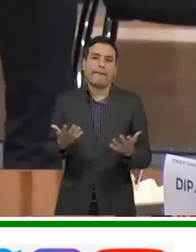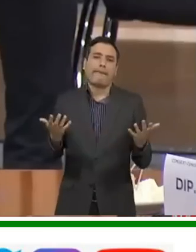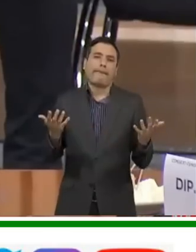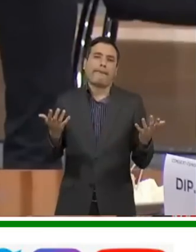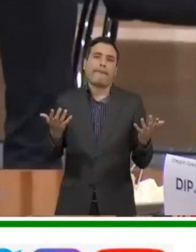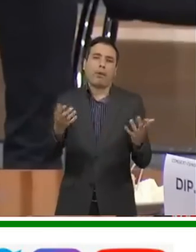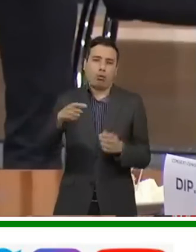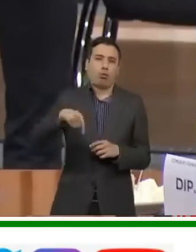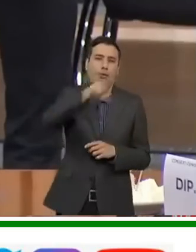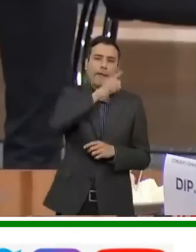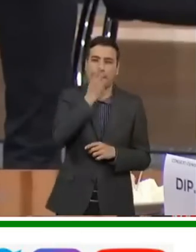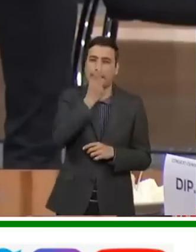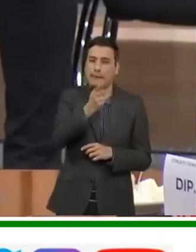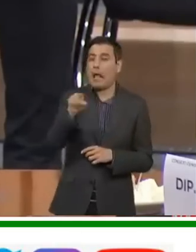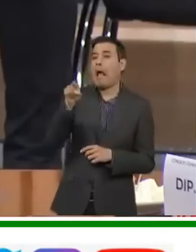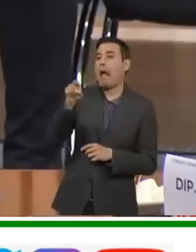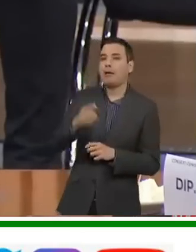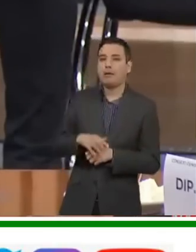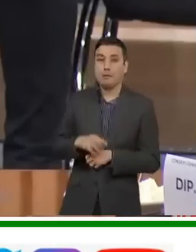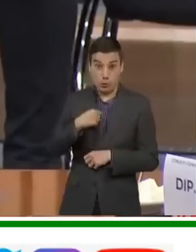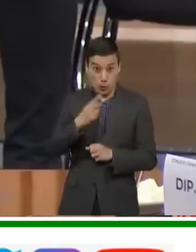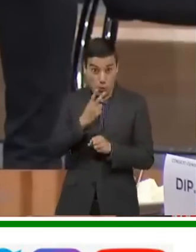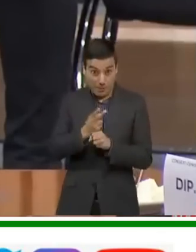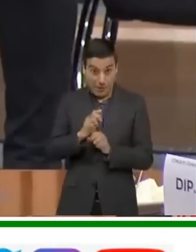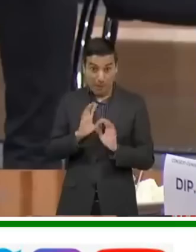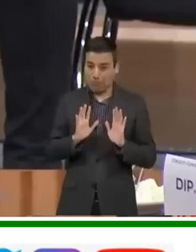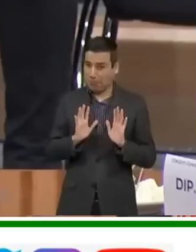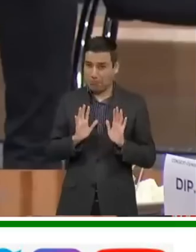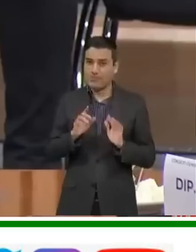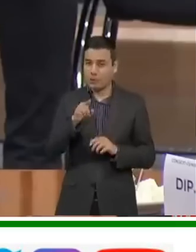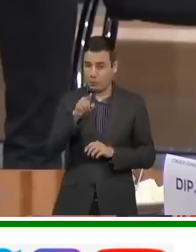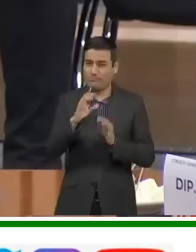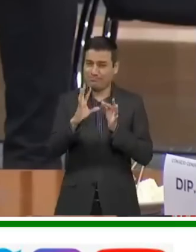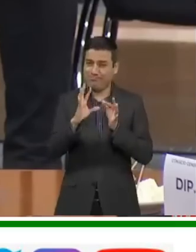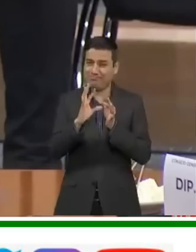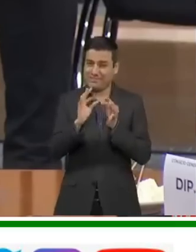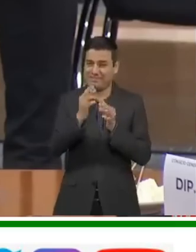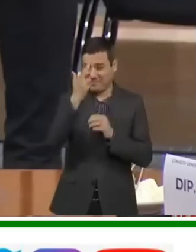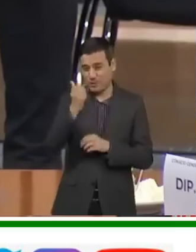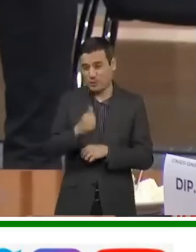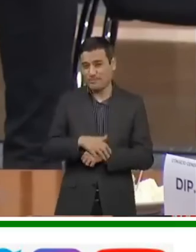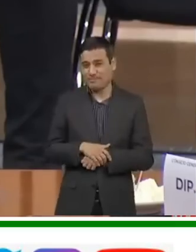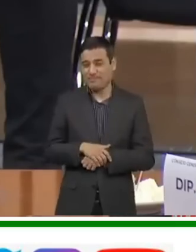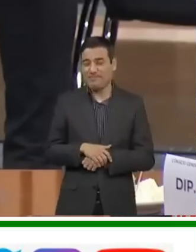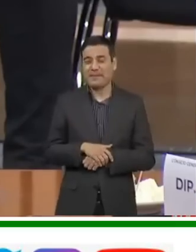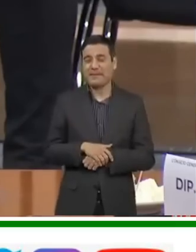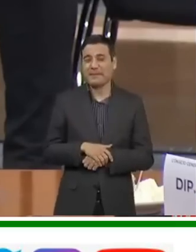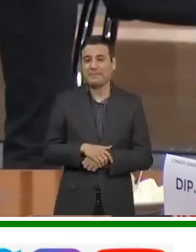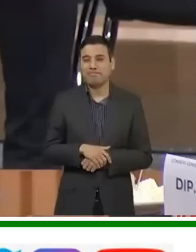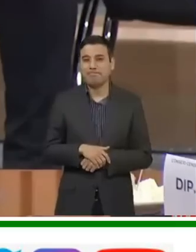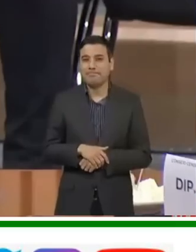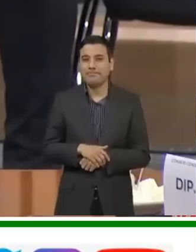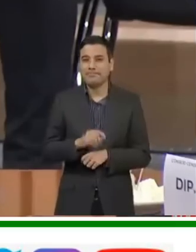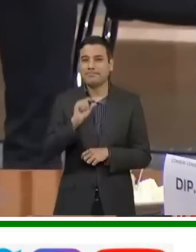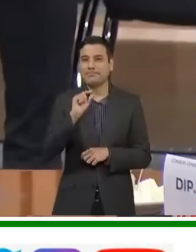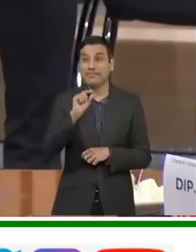comprobar. Nosotros no le invitamos, sin embargo, mucha verdad en todo lo que expresó. Pero antes de que me